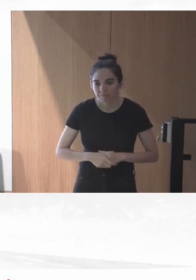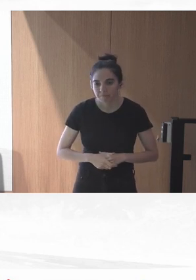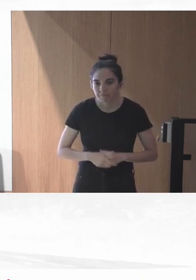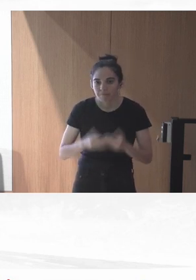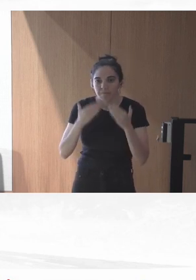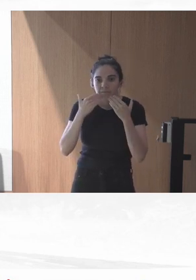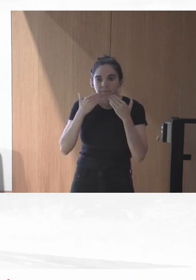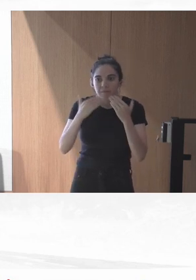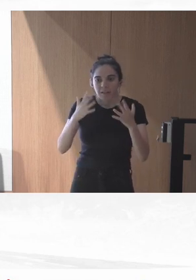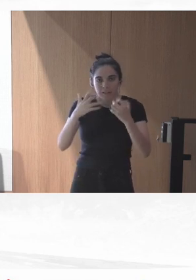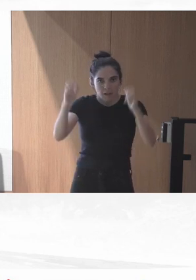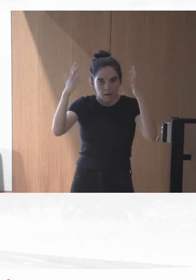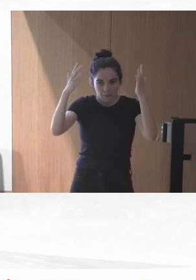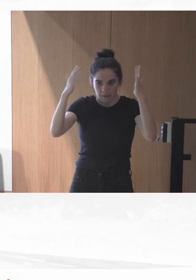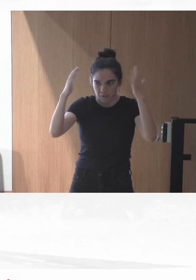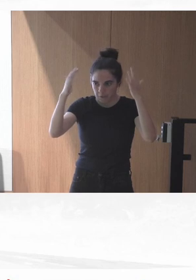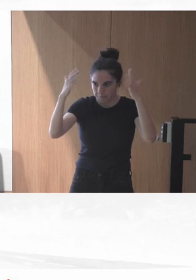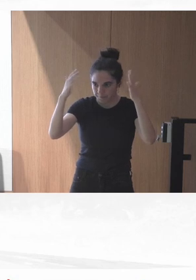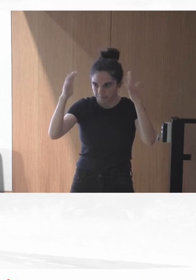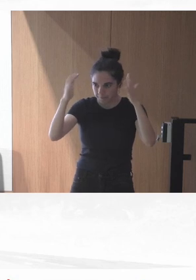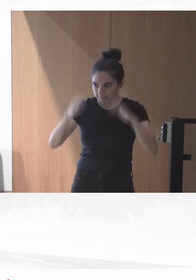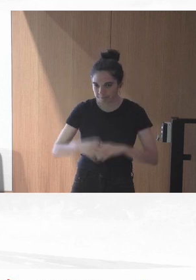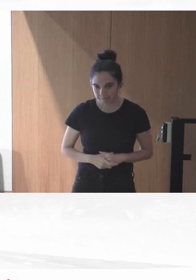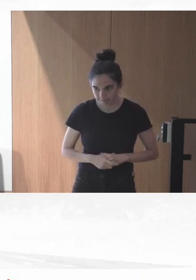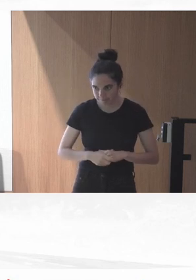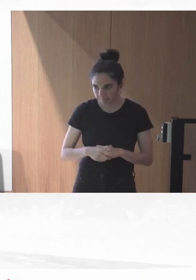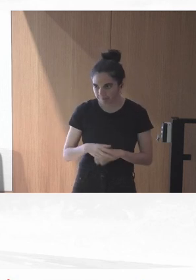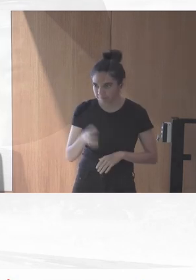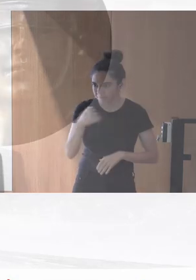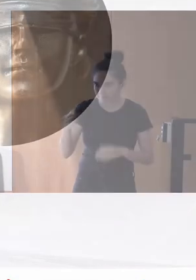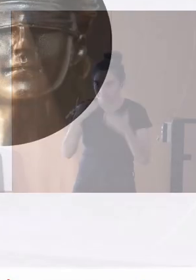Muchas gracias. Un fuerte aplauso para los ponentes. Estupendo, gracias.